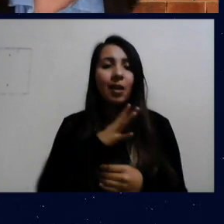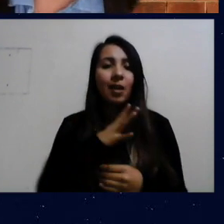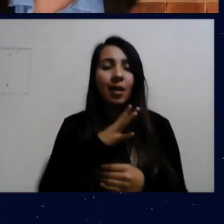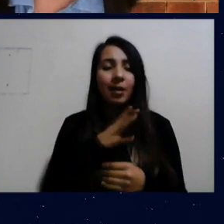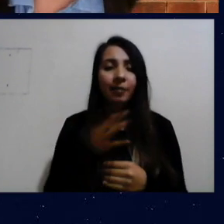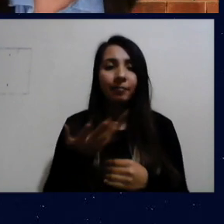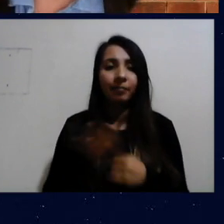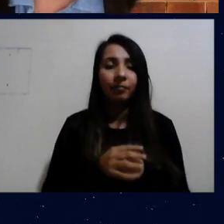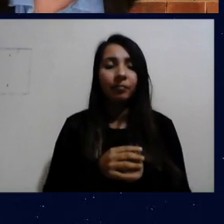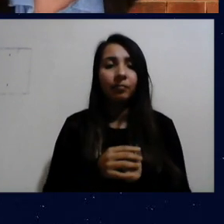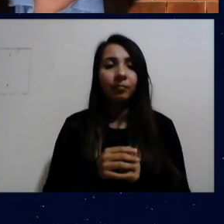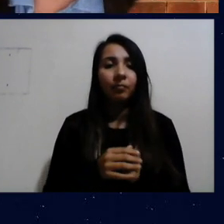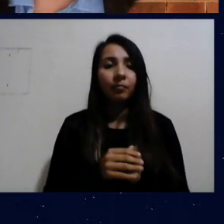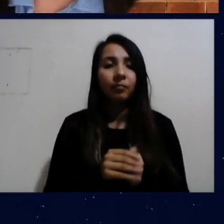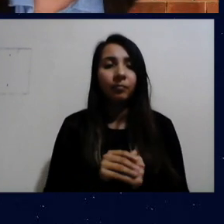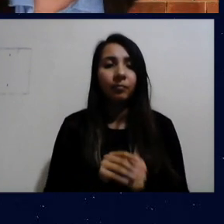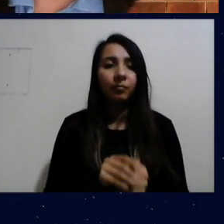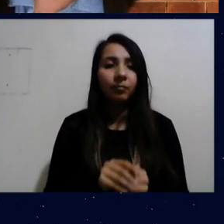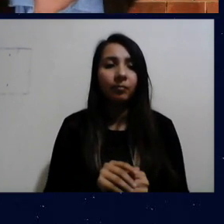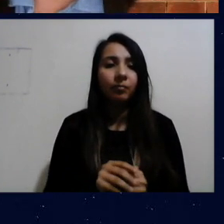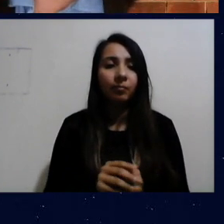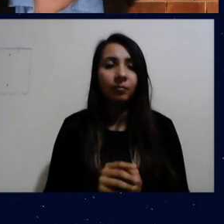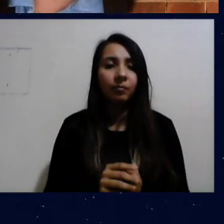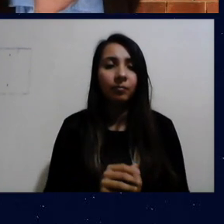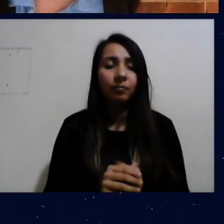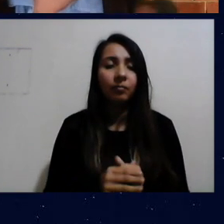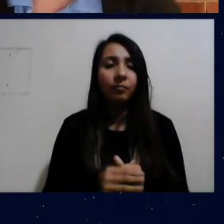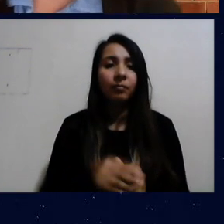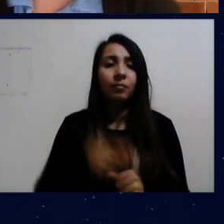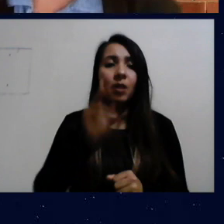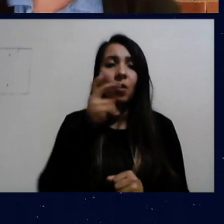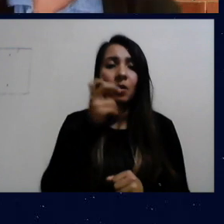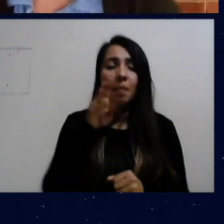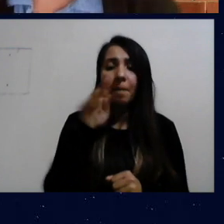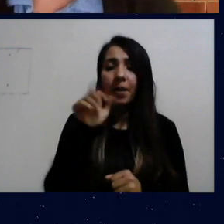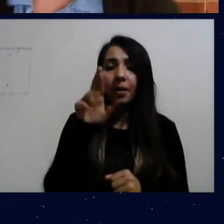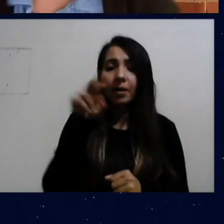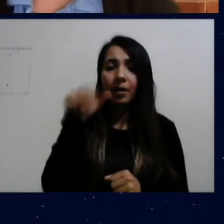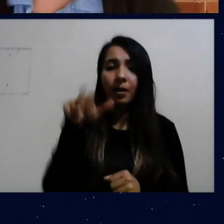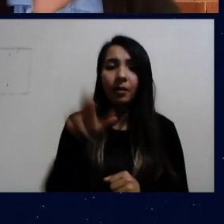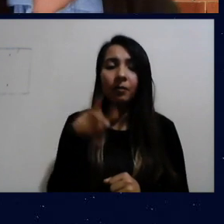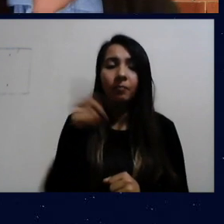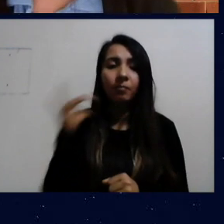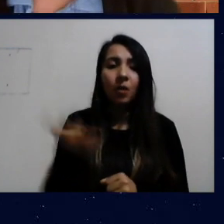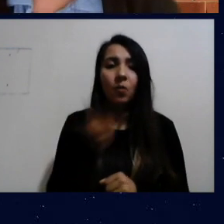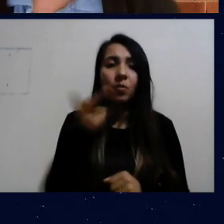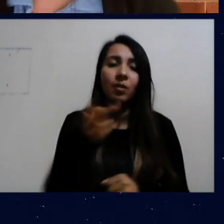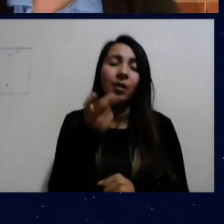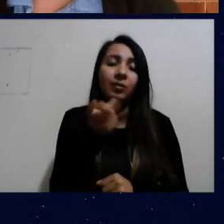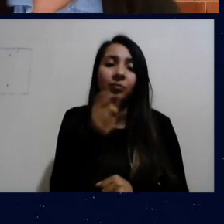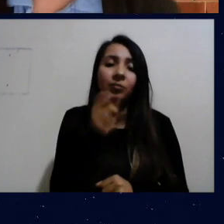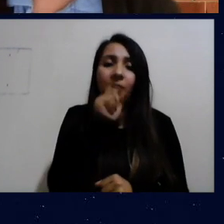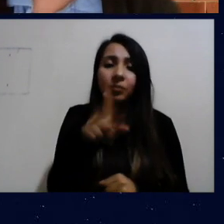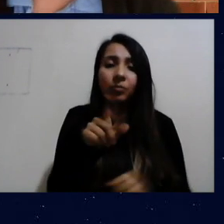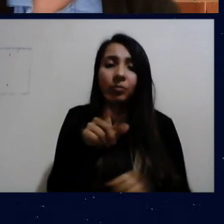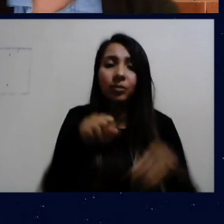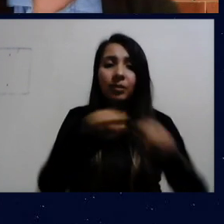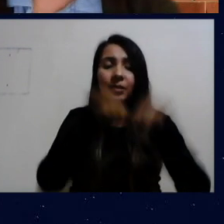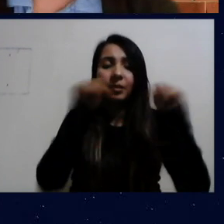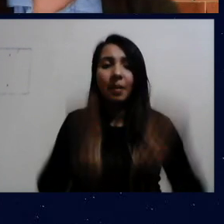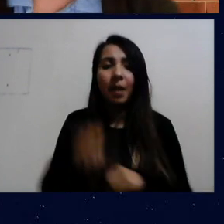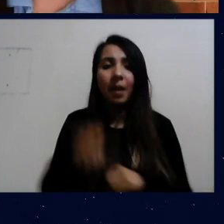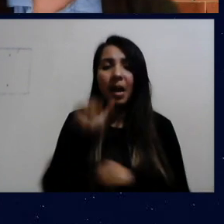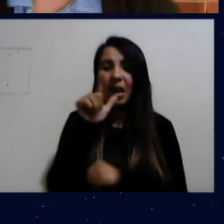eso, porque Barnard pues es después del sistema de Alpha Centauri A y B y Próxima Centauri, pues es la siguiente estrella